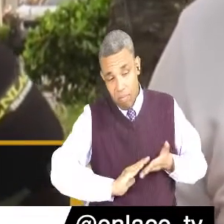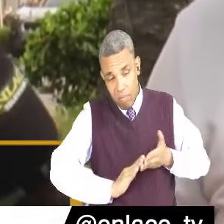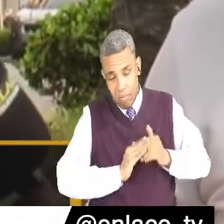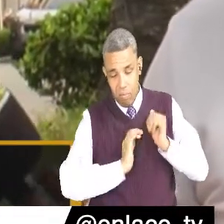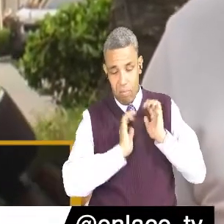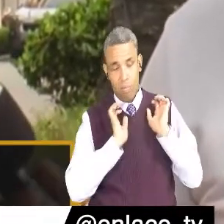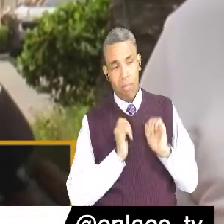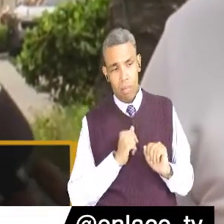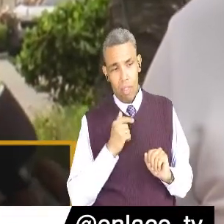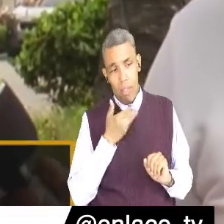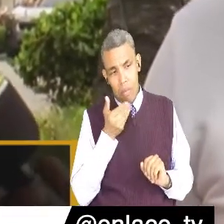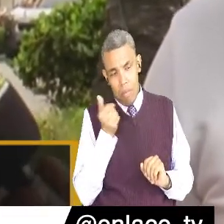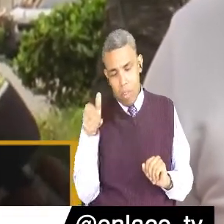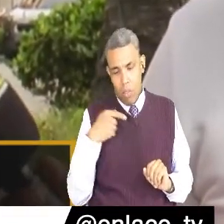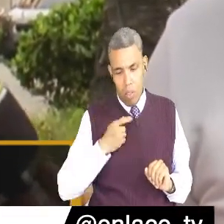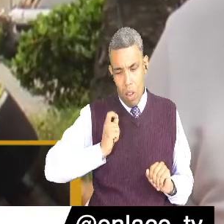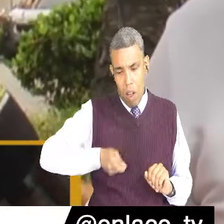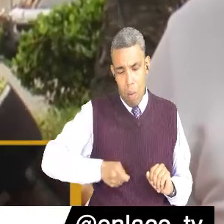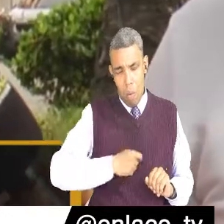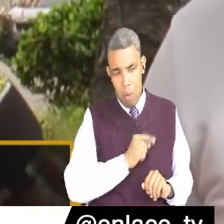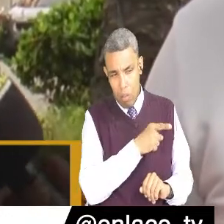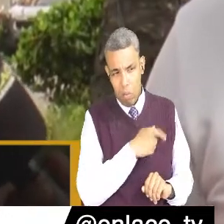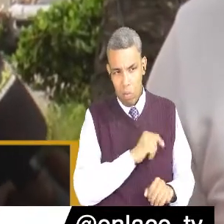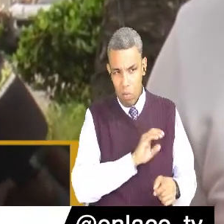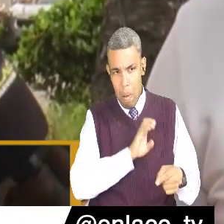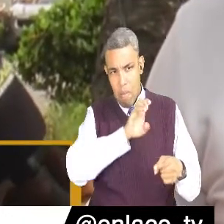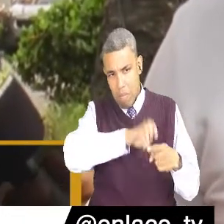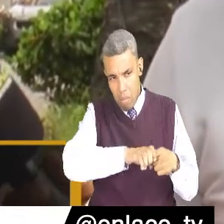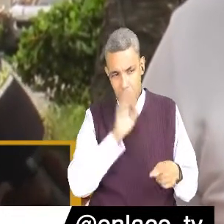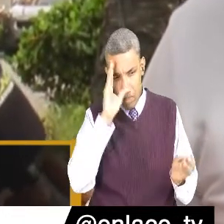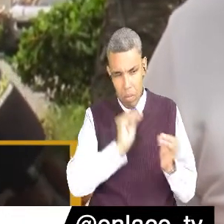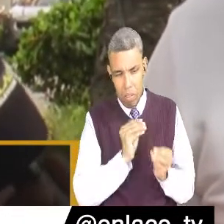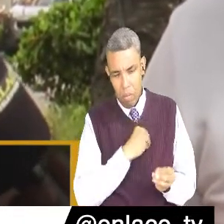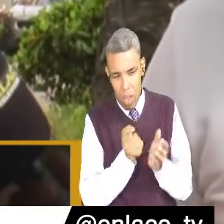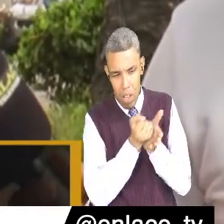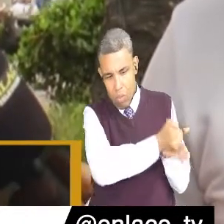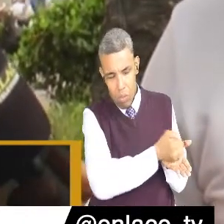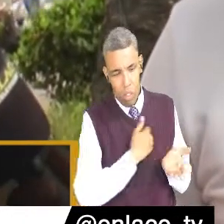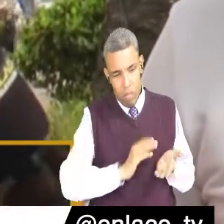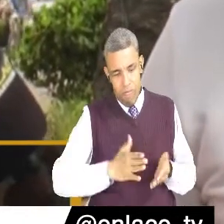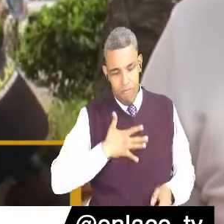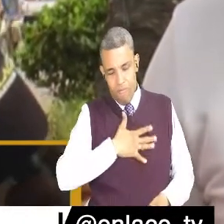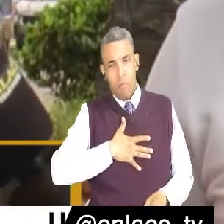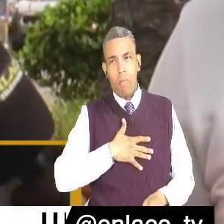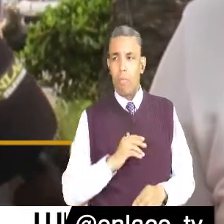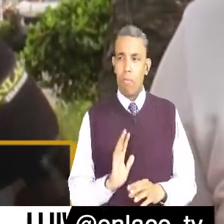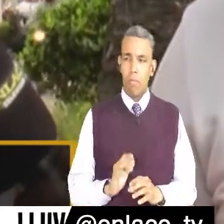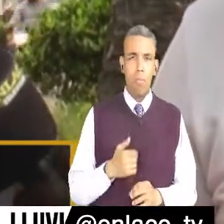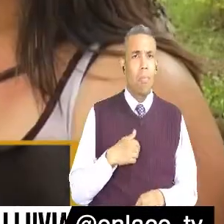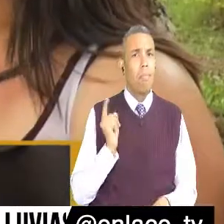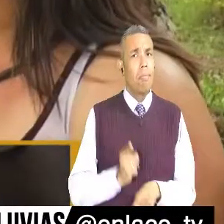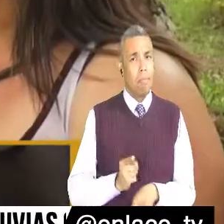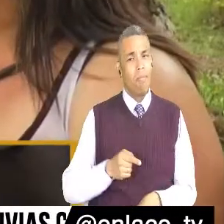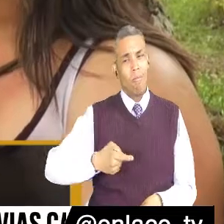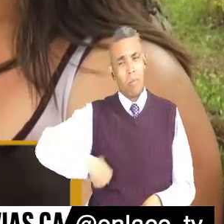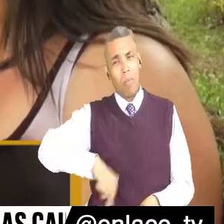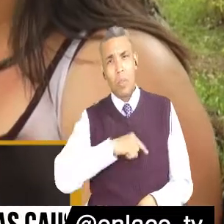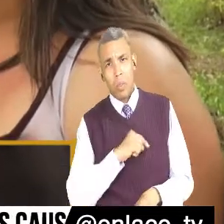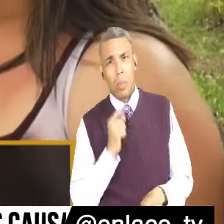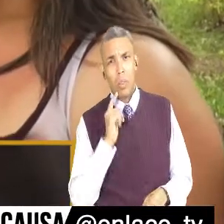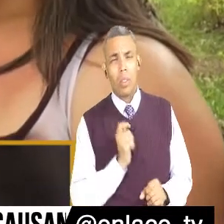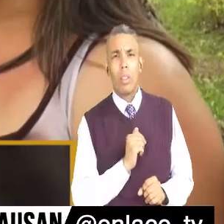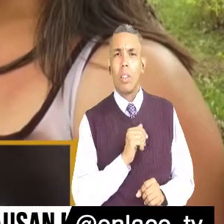fue lo que hicimos. El grupo se dividió en dos partes, se buscaron dos abogados que a la fecha no nos han dado